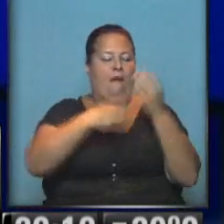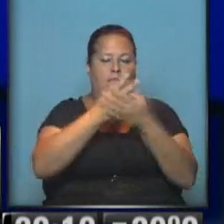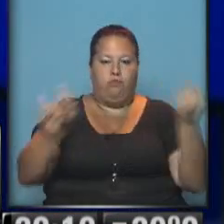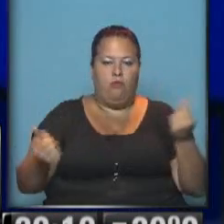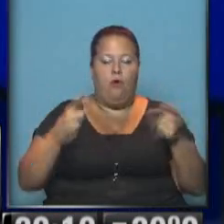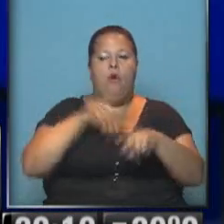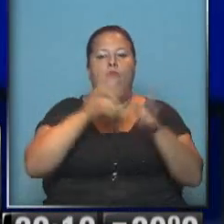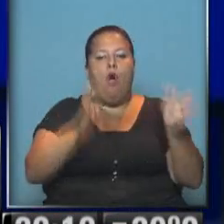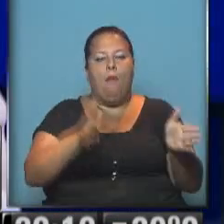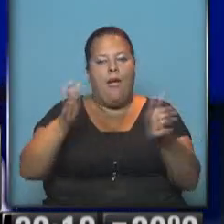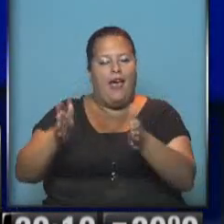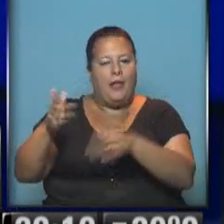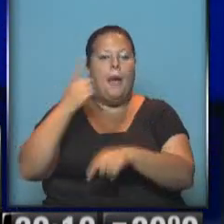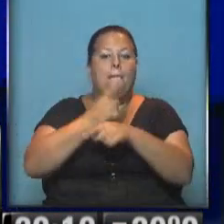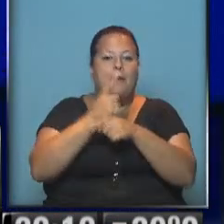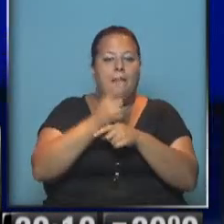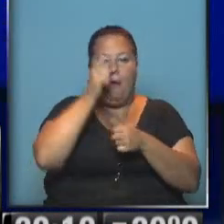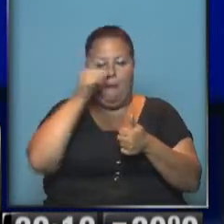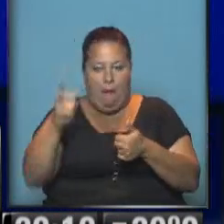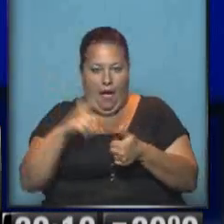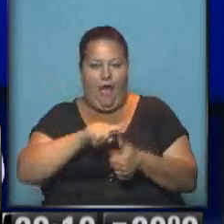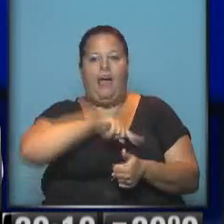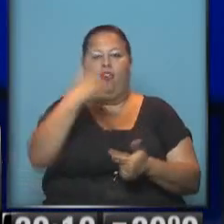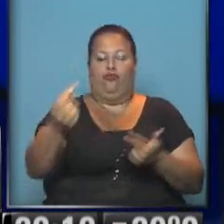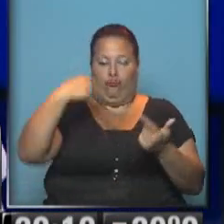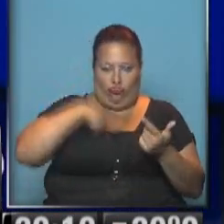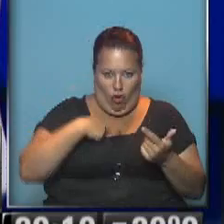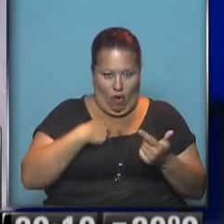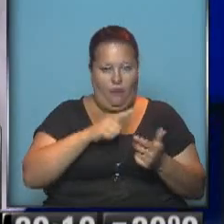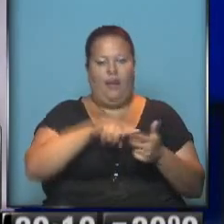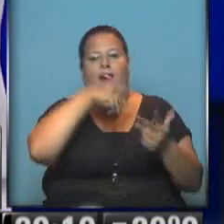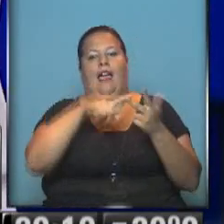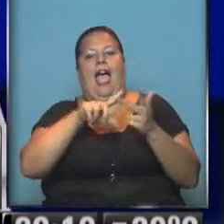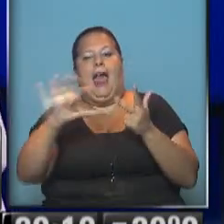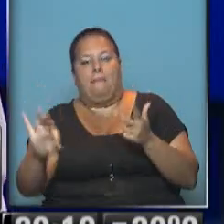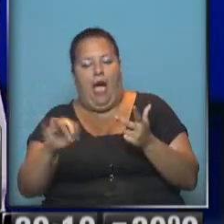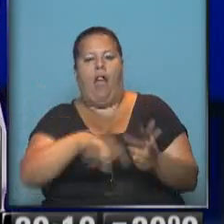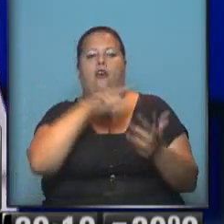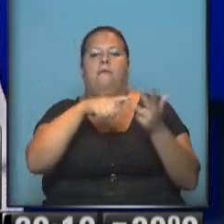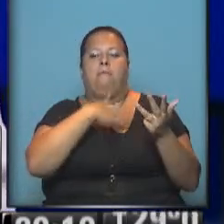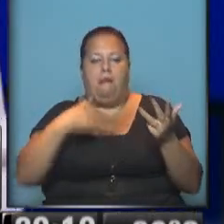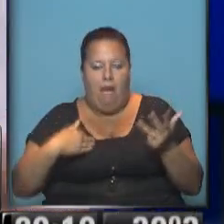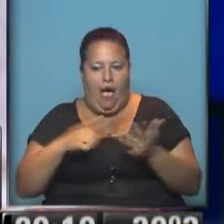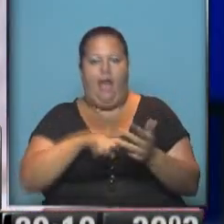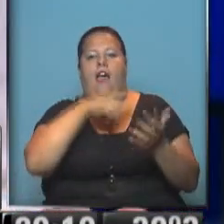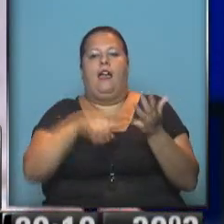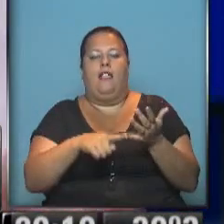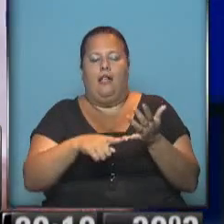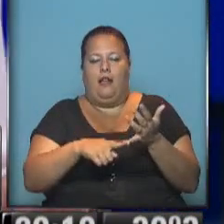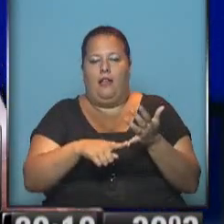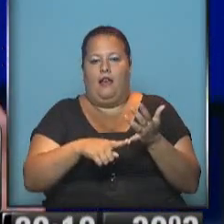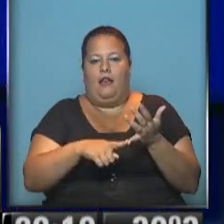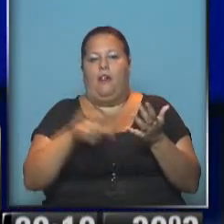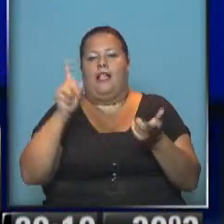fue en etapas, primero fue el padre, después fui yo, después fue el hermano, después fue la mamá, después fue